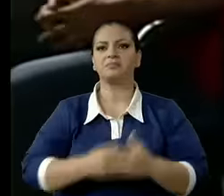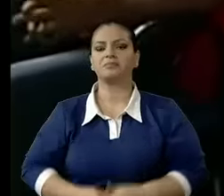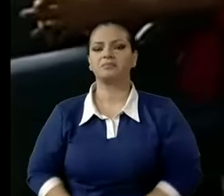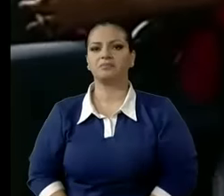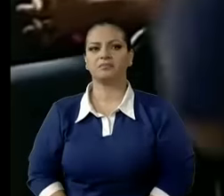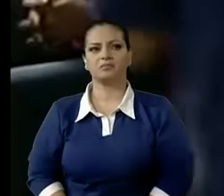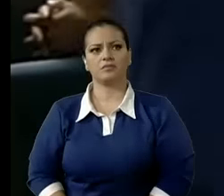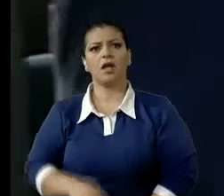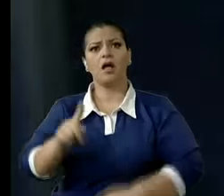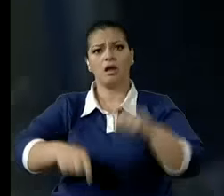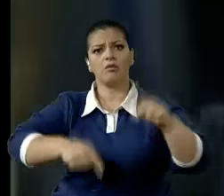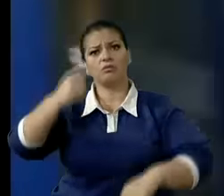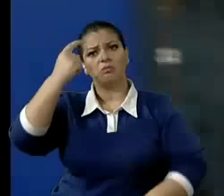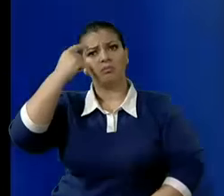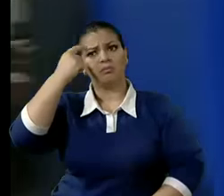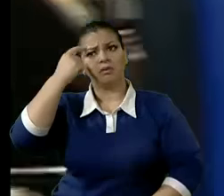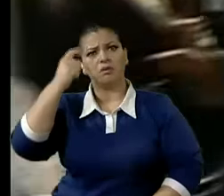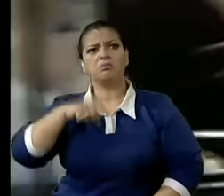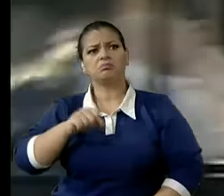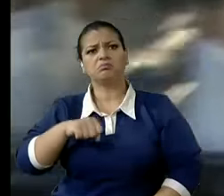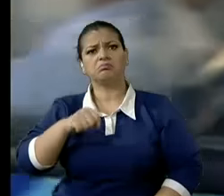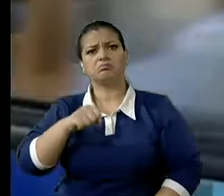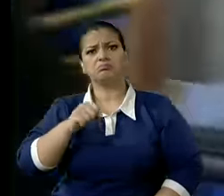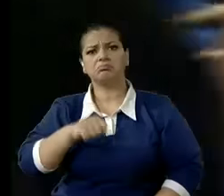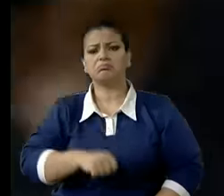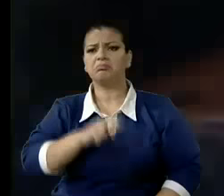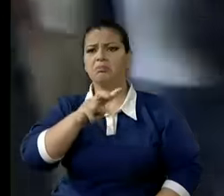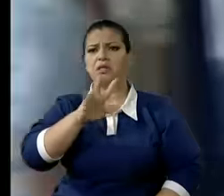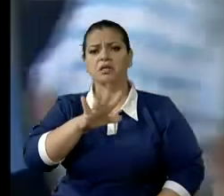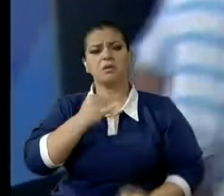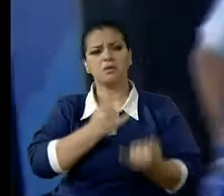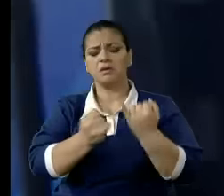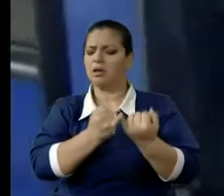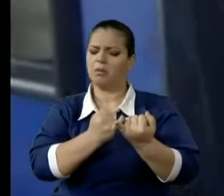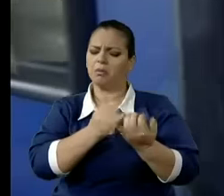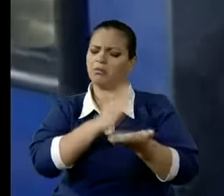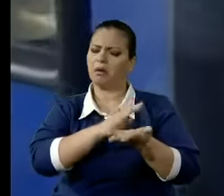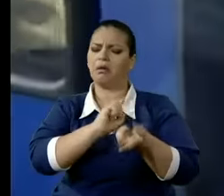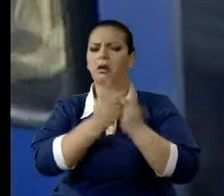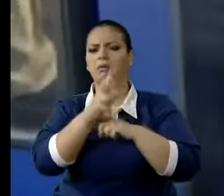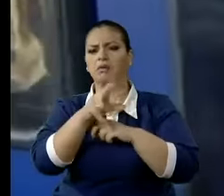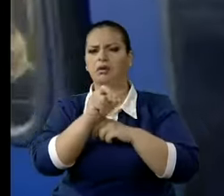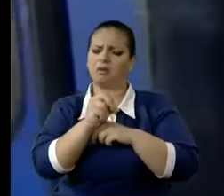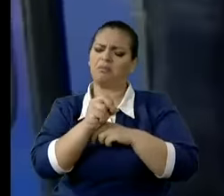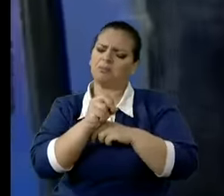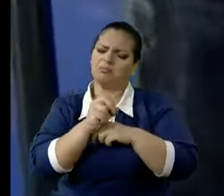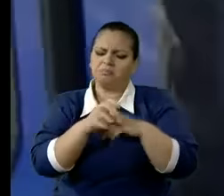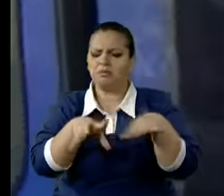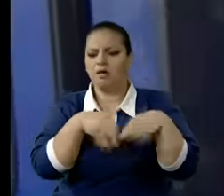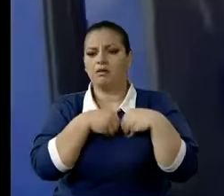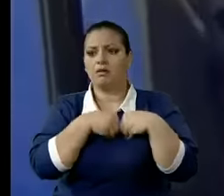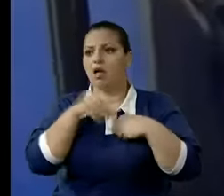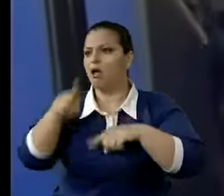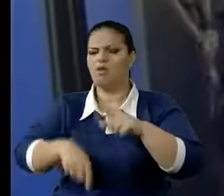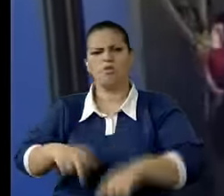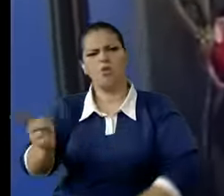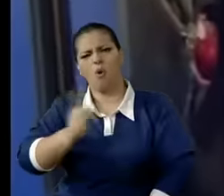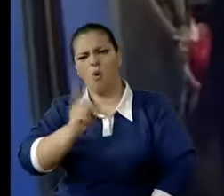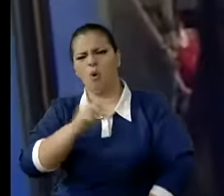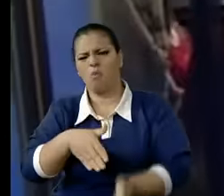alza, el incremento en el costo del pasaje de 25 a 30 centavos. Caballero, buenos días. ¿Qué opina del incremento en el costo del pasaje